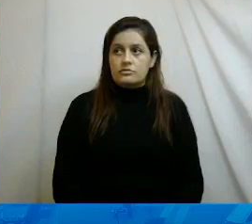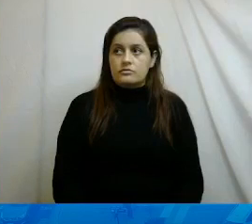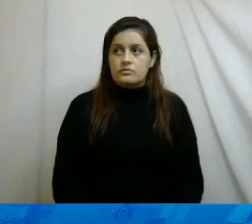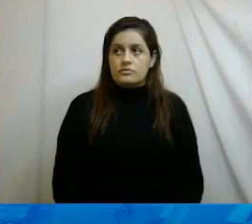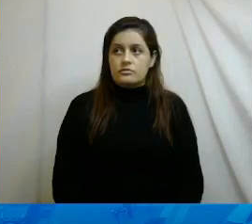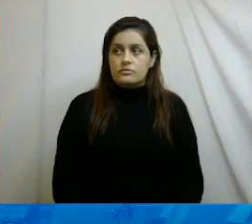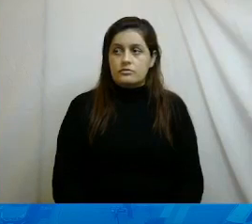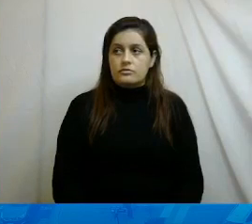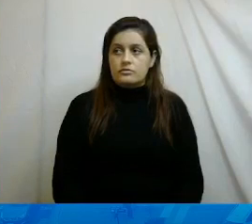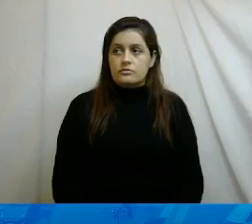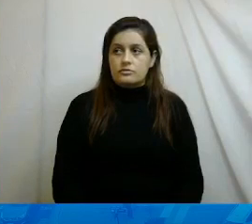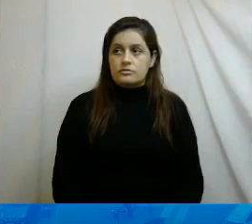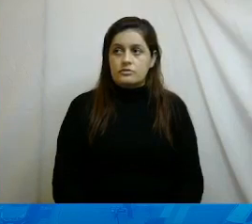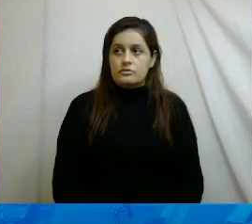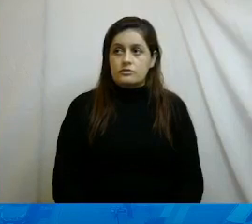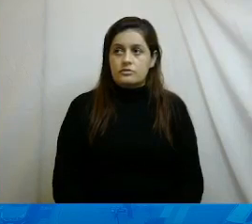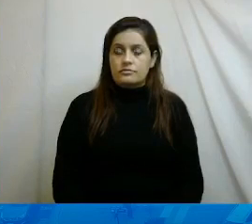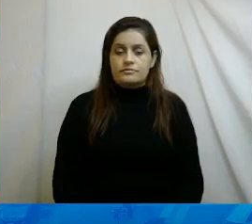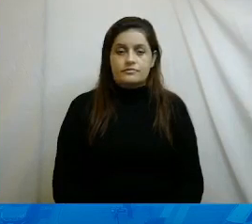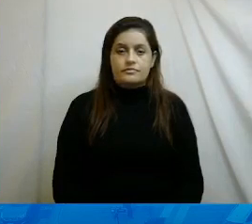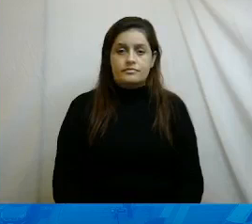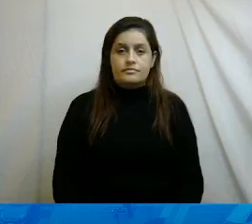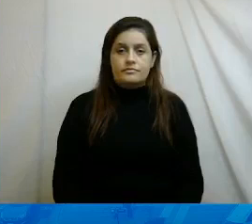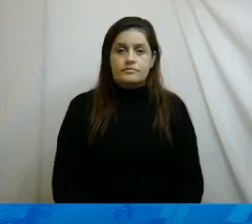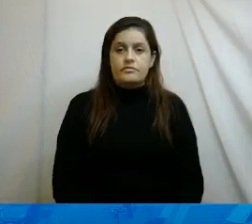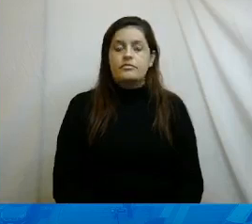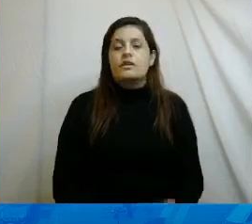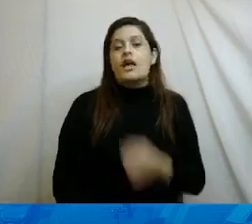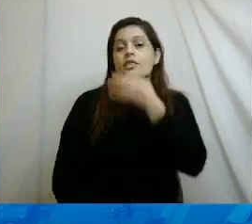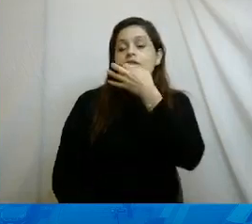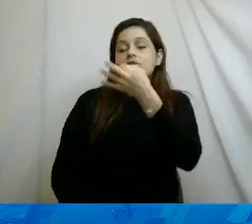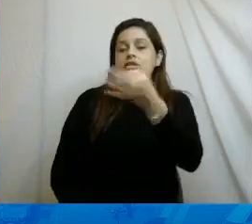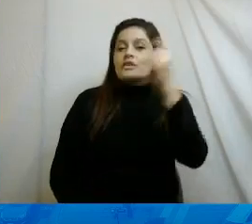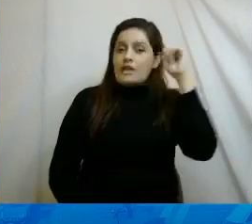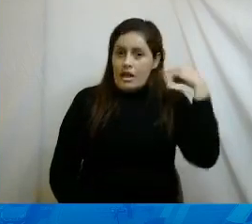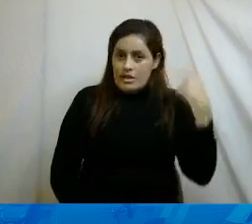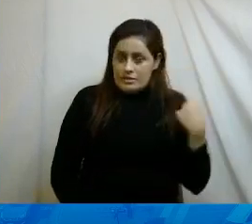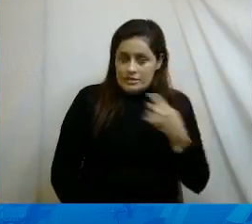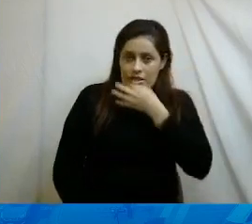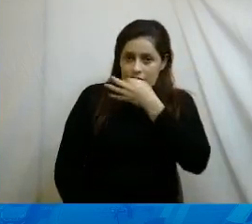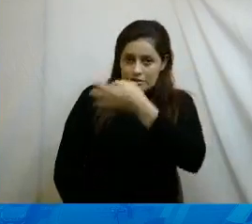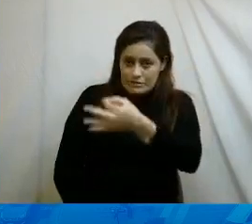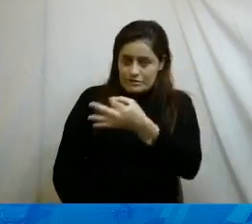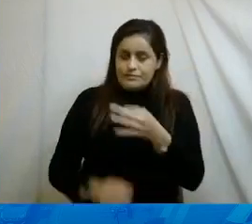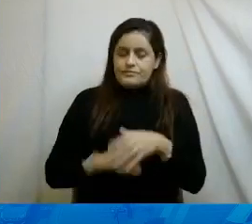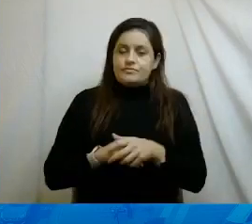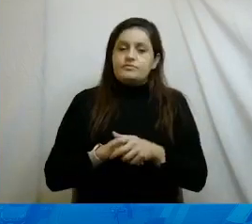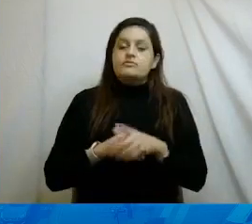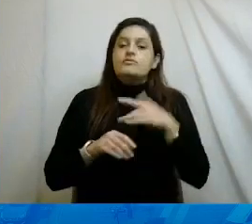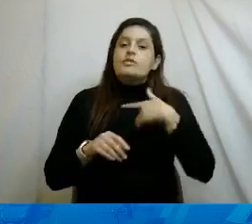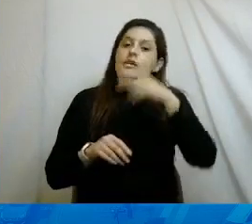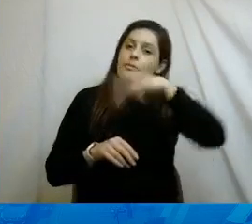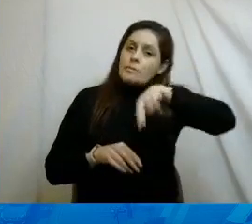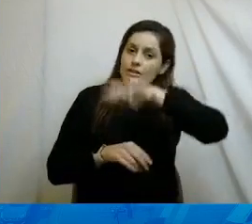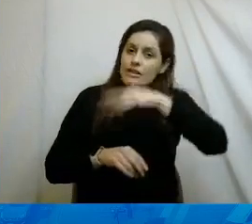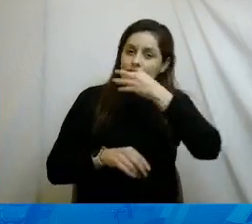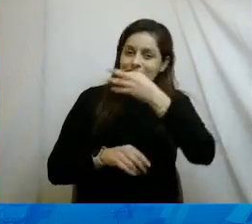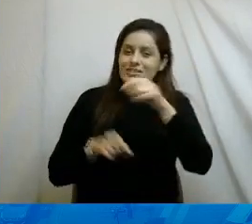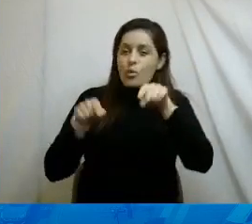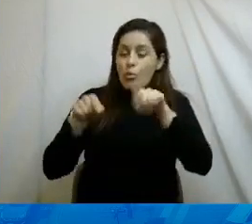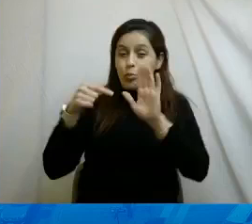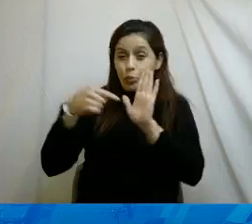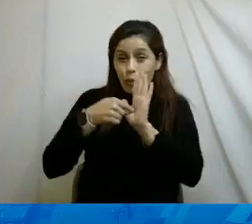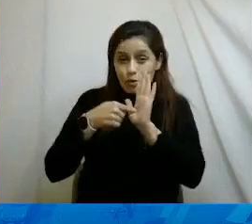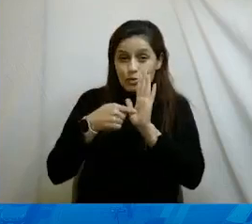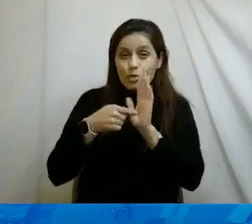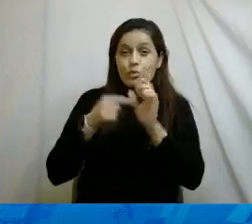Pero hay superávit. Ya. Yo les voy a pedir, concejales, si es necesario que este punto, para